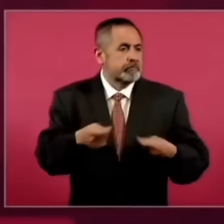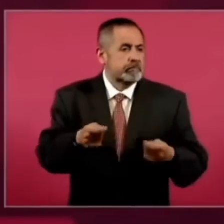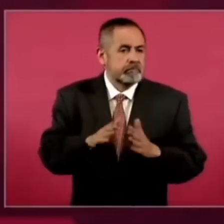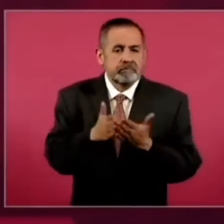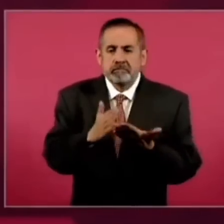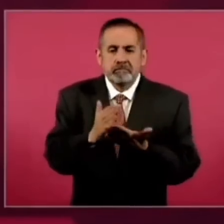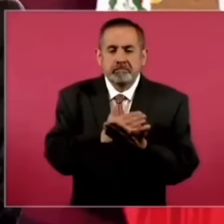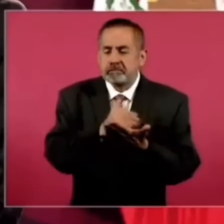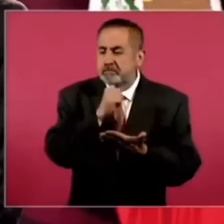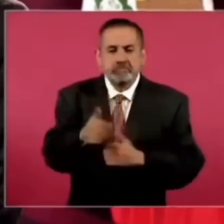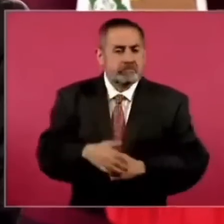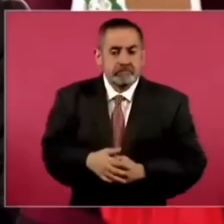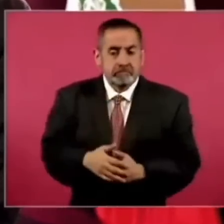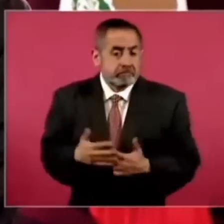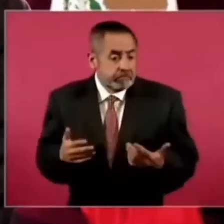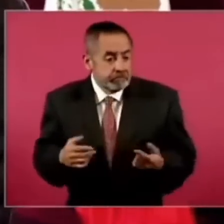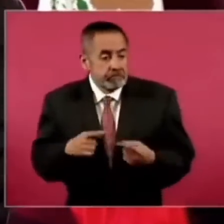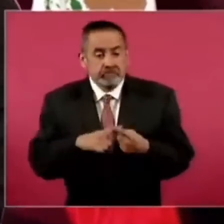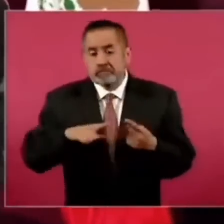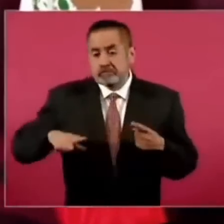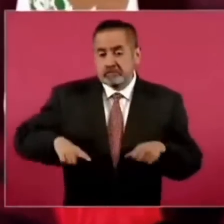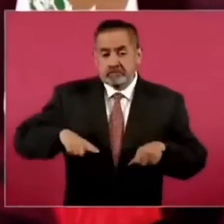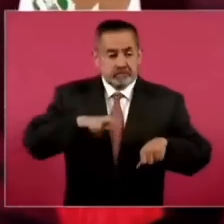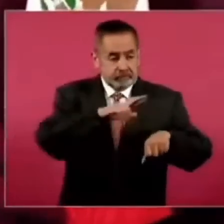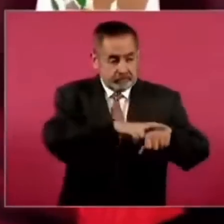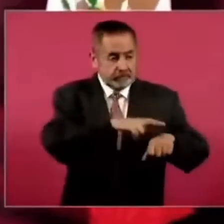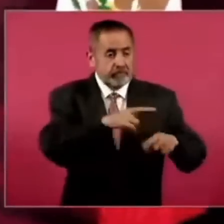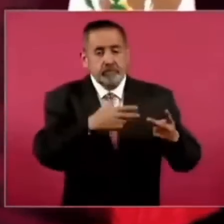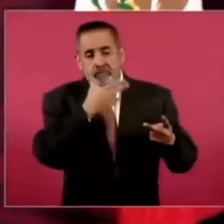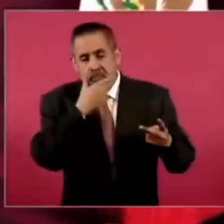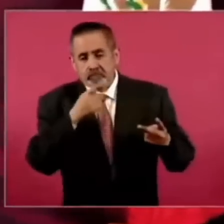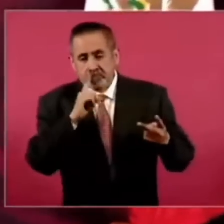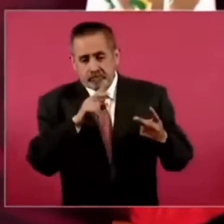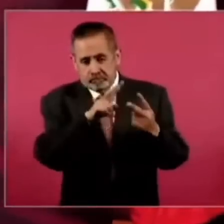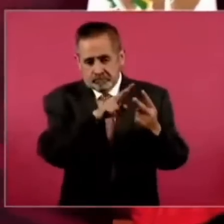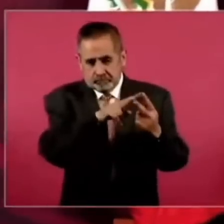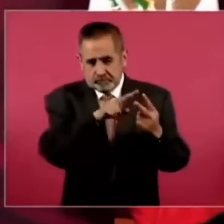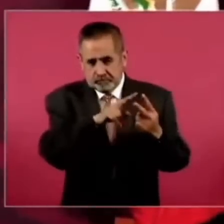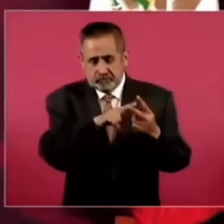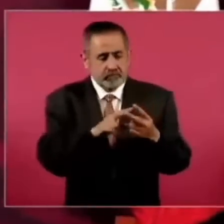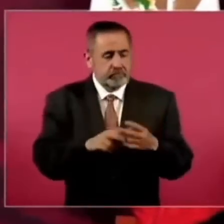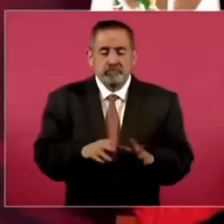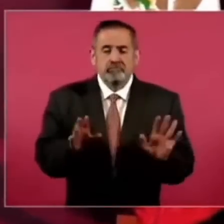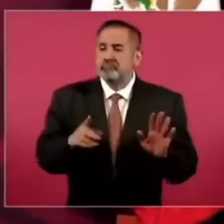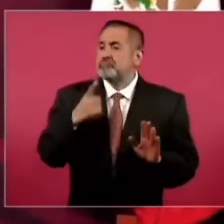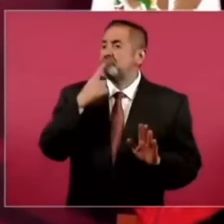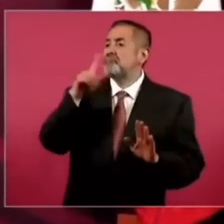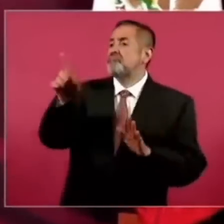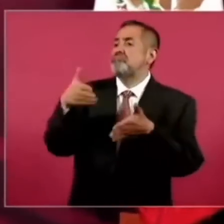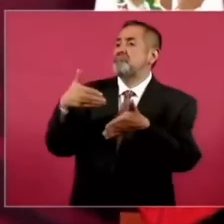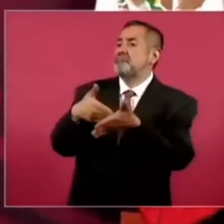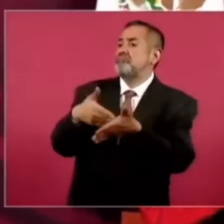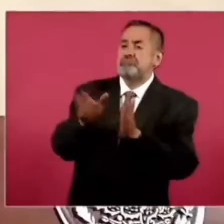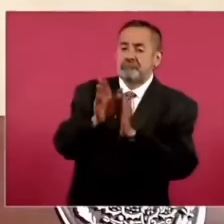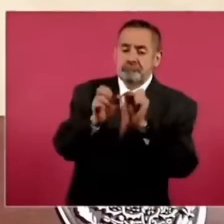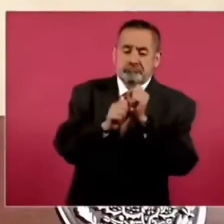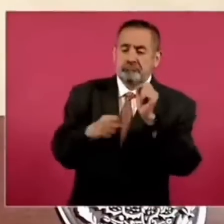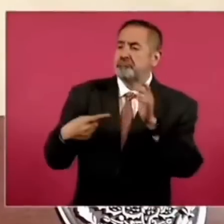porque la gobernadora de Chihuahua y el gobernador de Coahuila presentaron controversias